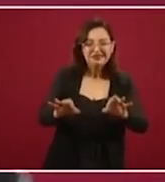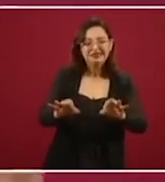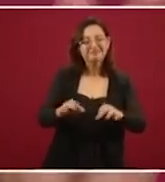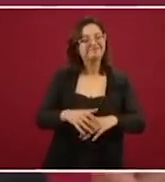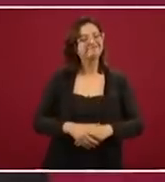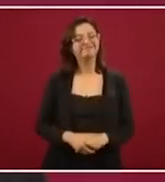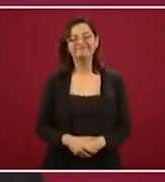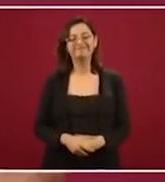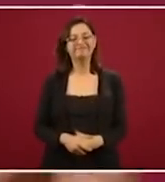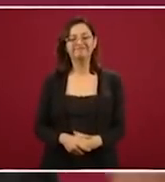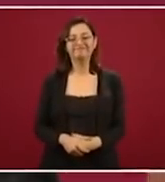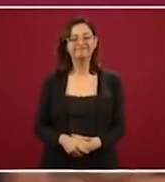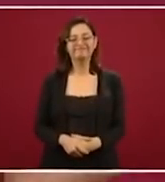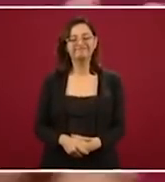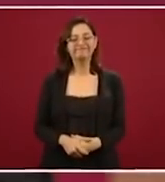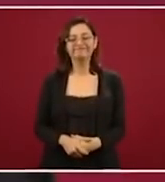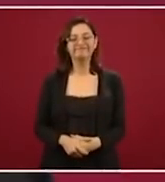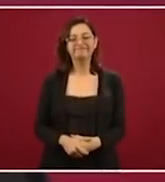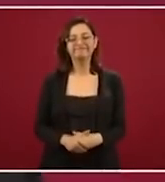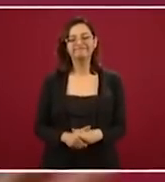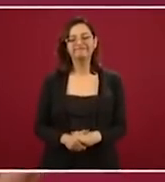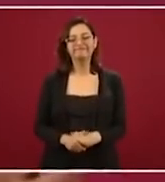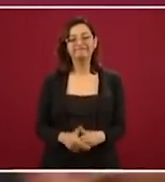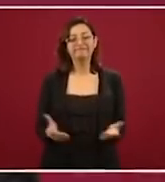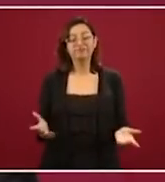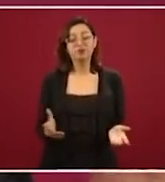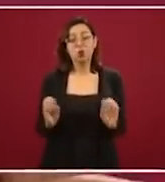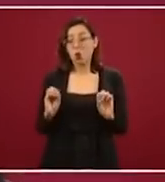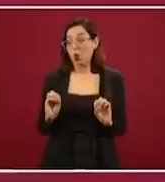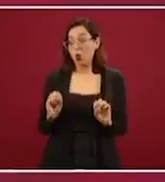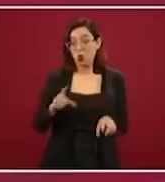¿O ustedes consideran que